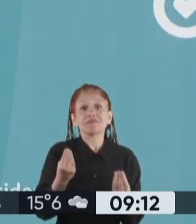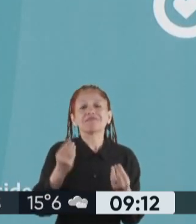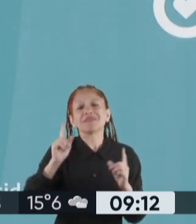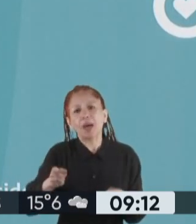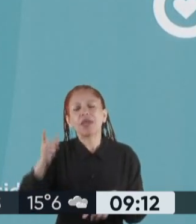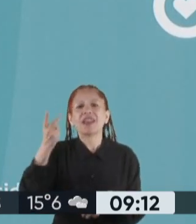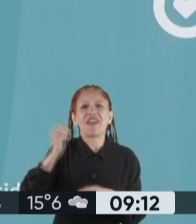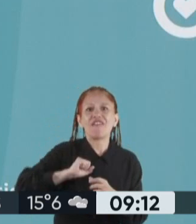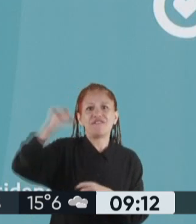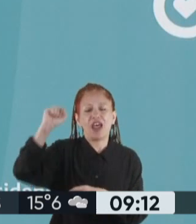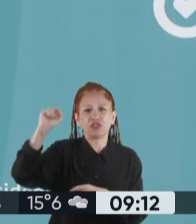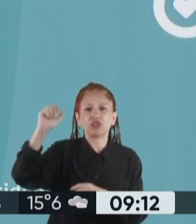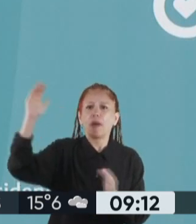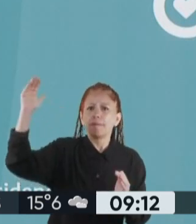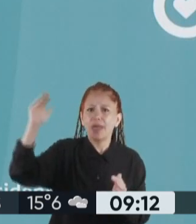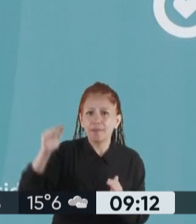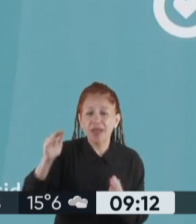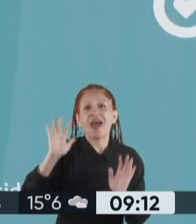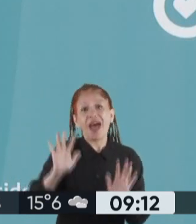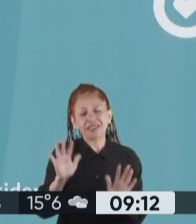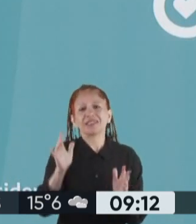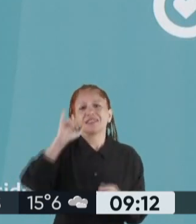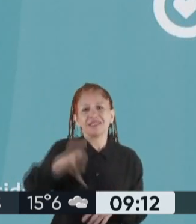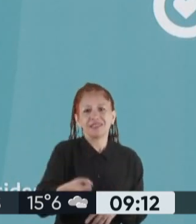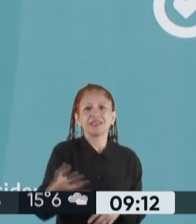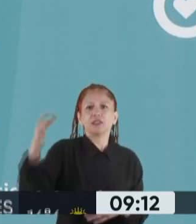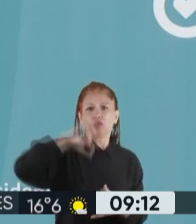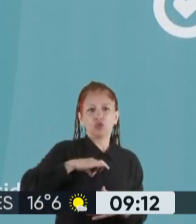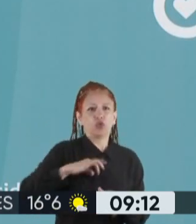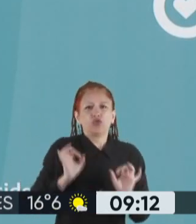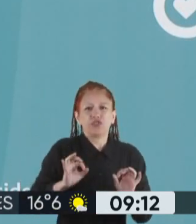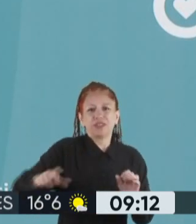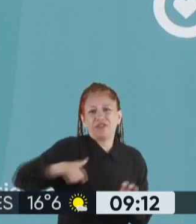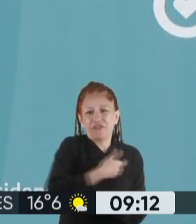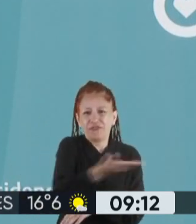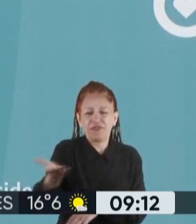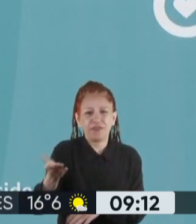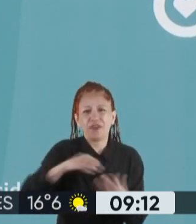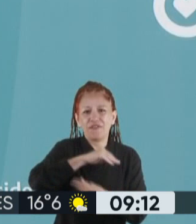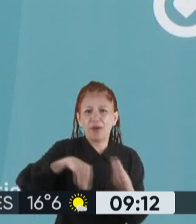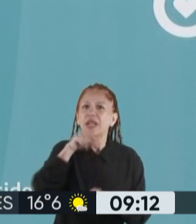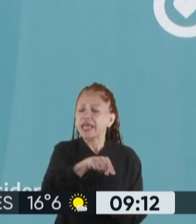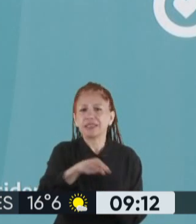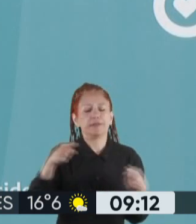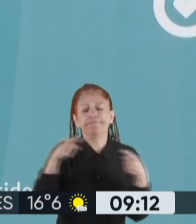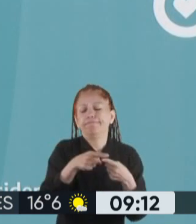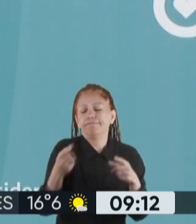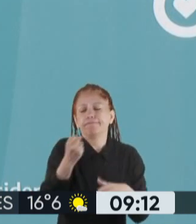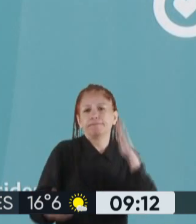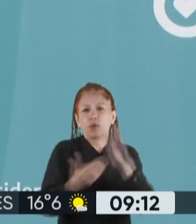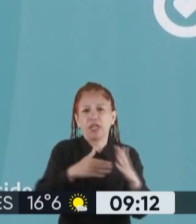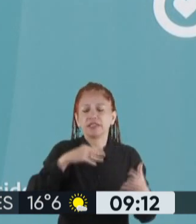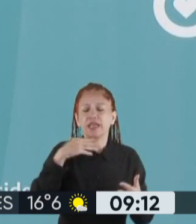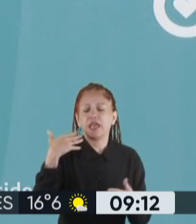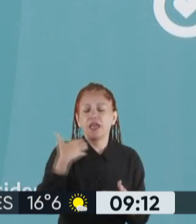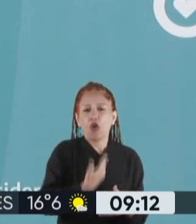inflación, no terminan impactando en el poder adquisitivo de las familias, y esa es la prioridad del Gobierno. Por eso, tal como expresó ayer el